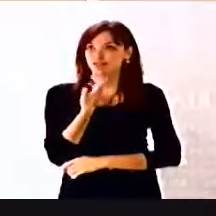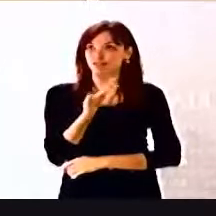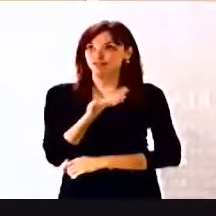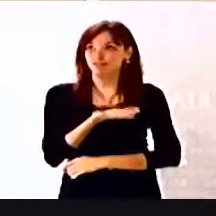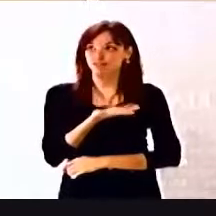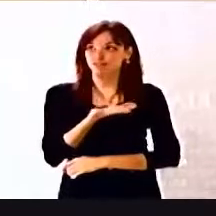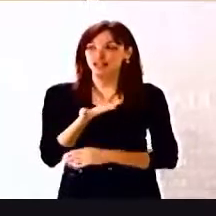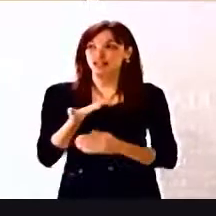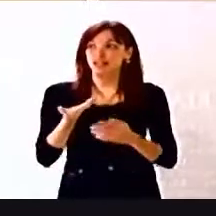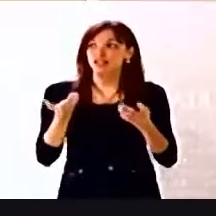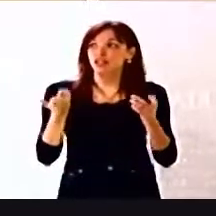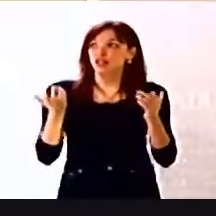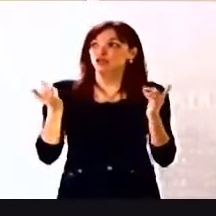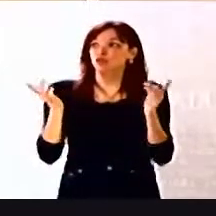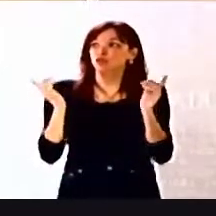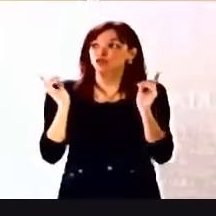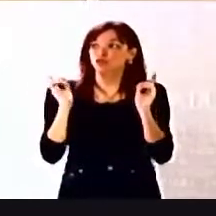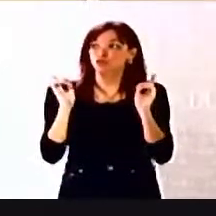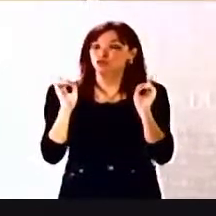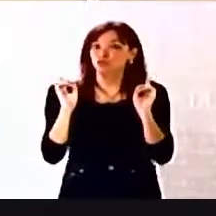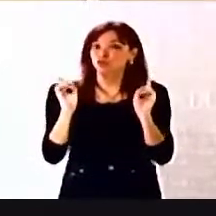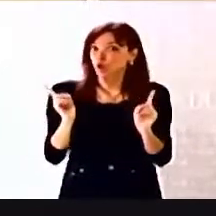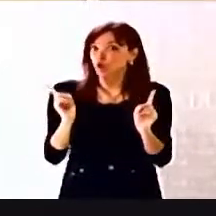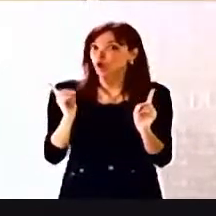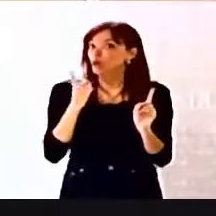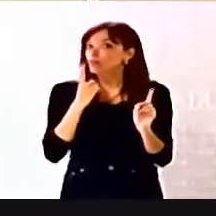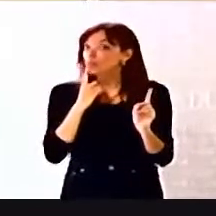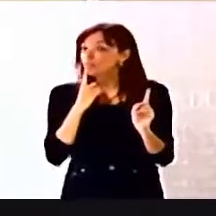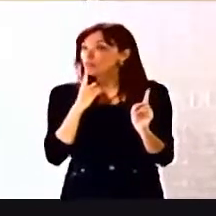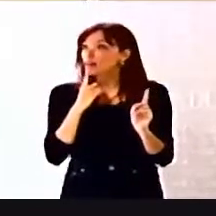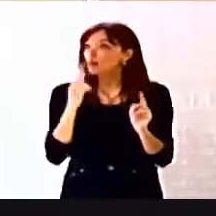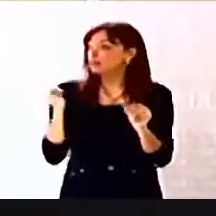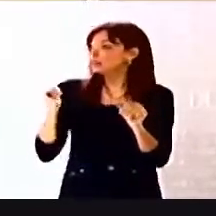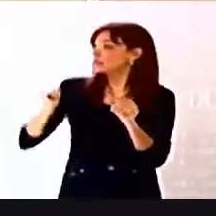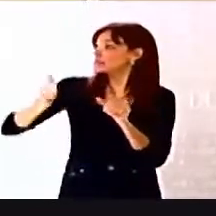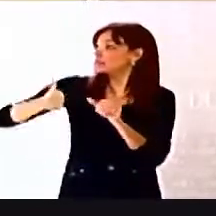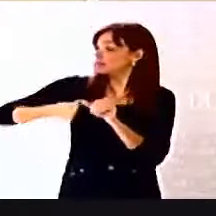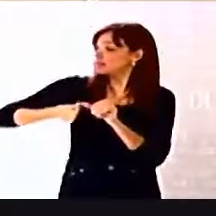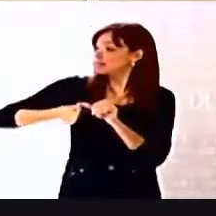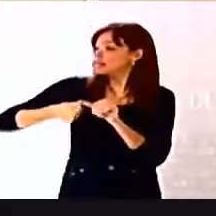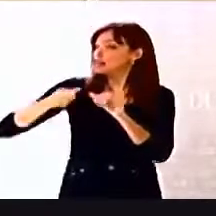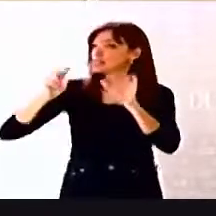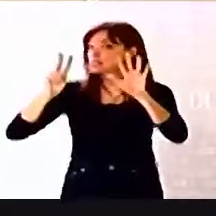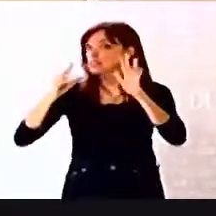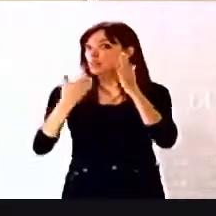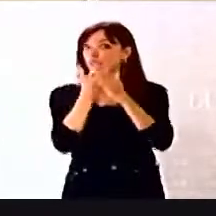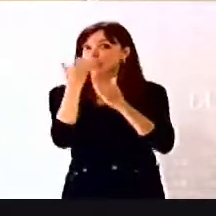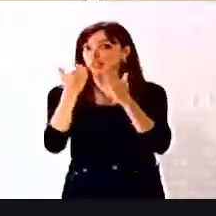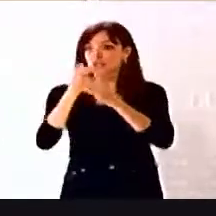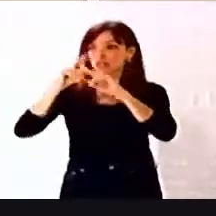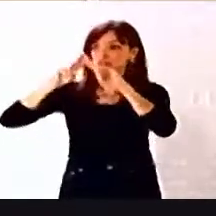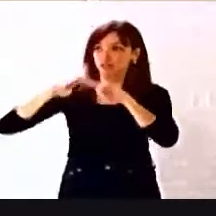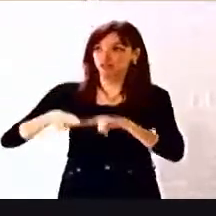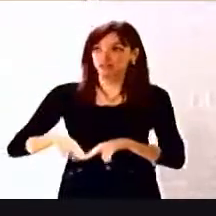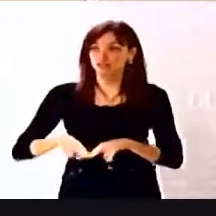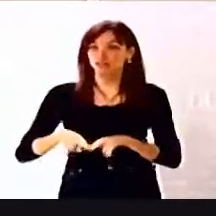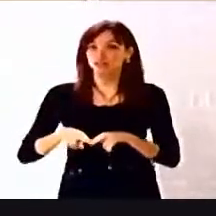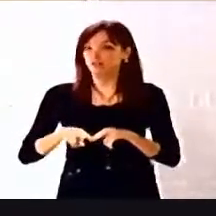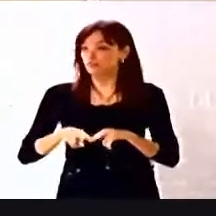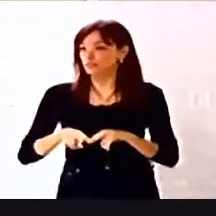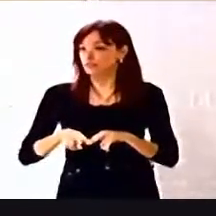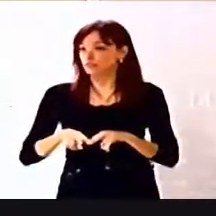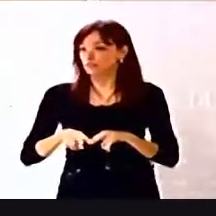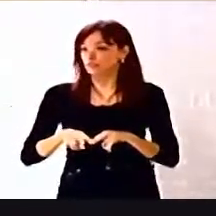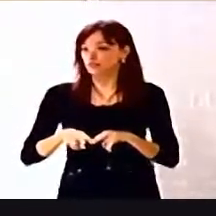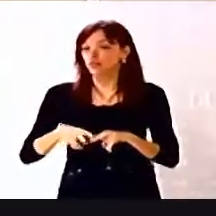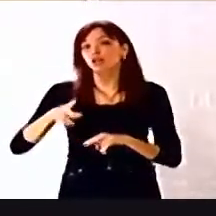y no solo es que hable de los datos en 7 días y, por lo tanto, haga una estimación en los 7 días, sino que